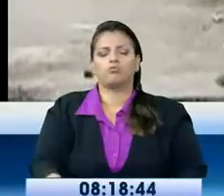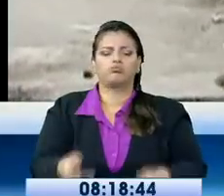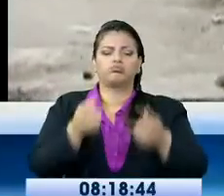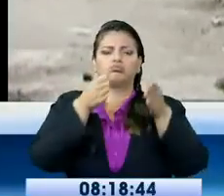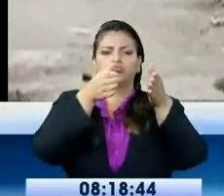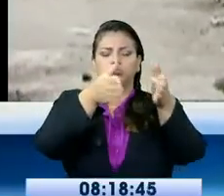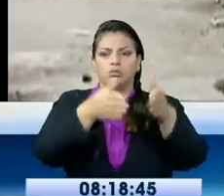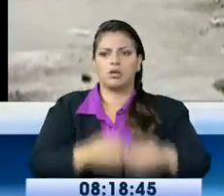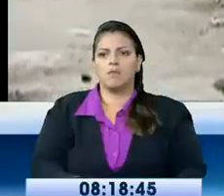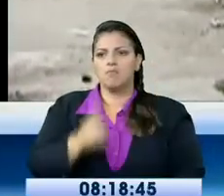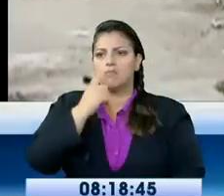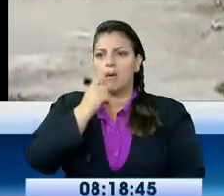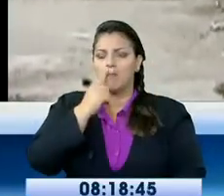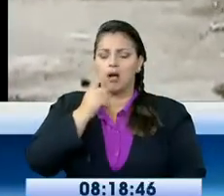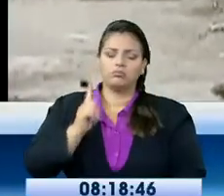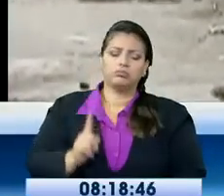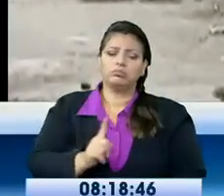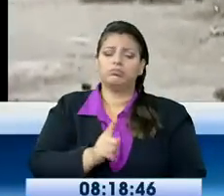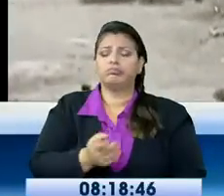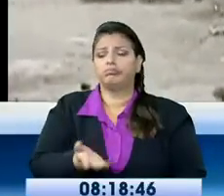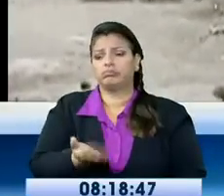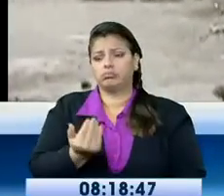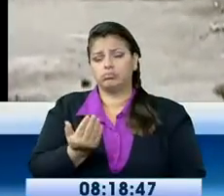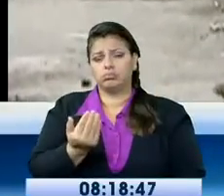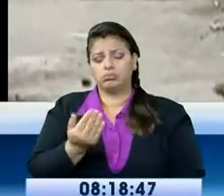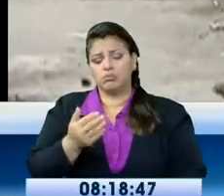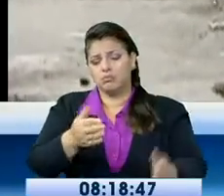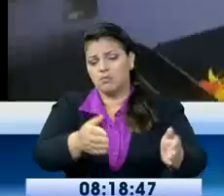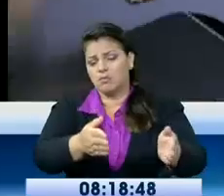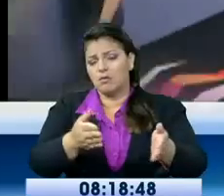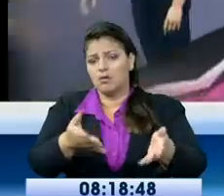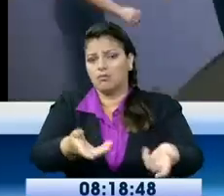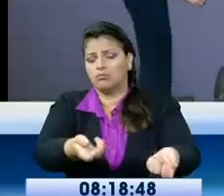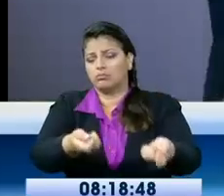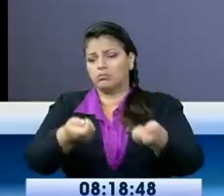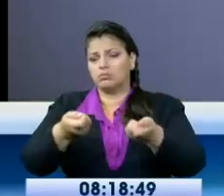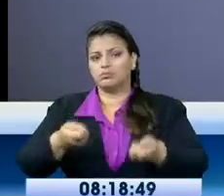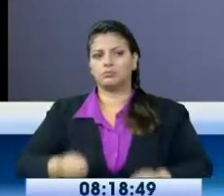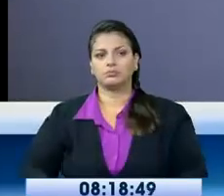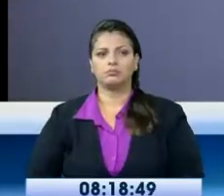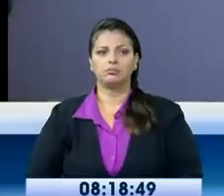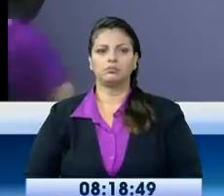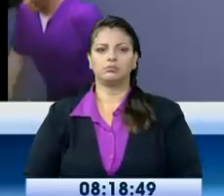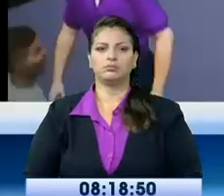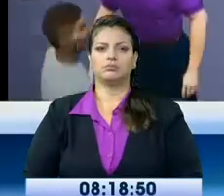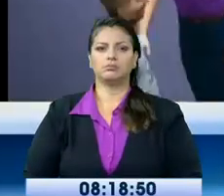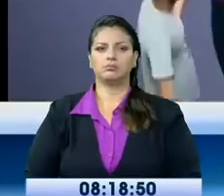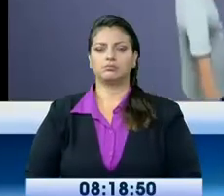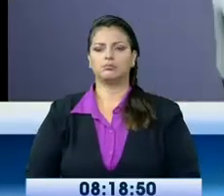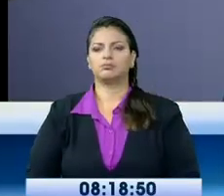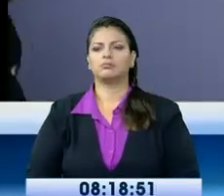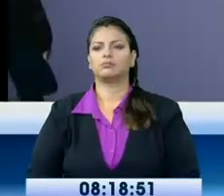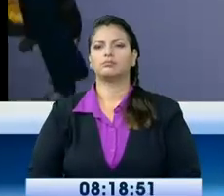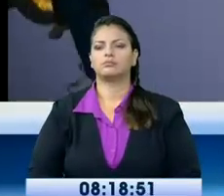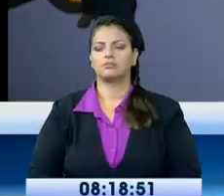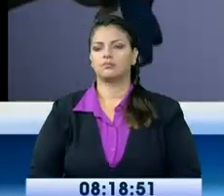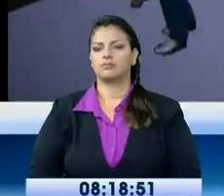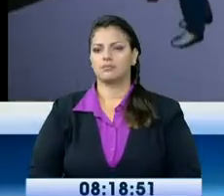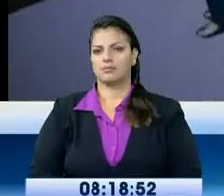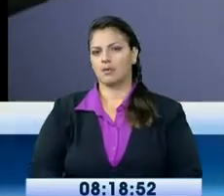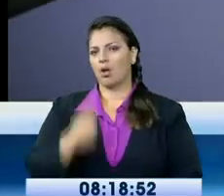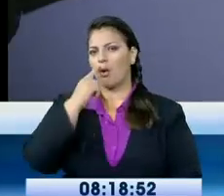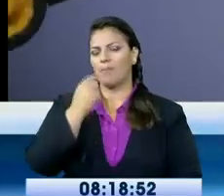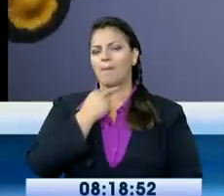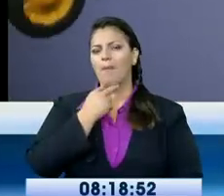el chico que está dentro, el que estuvo al lado de mi hijo, él sabe y vio quién fue que hizo los disparos. Antes de salir, porque